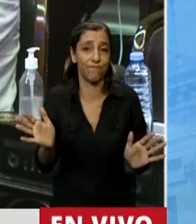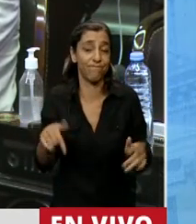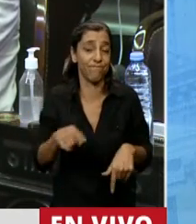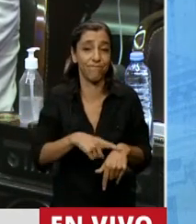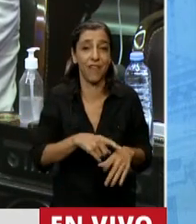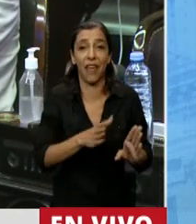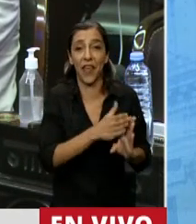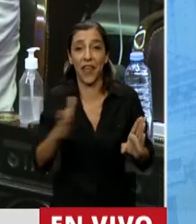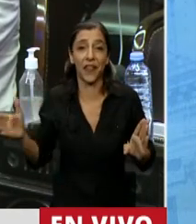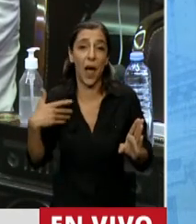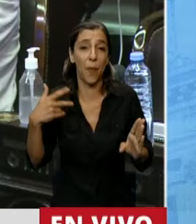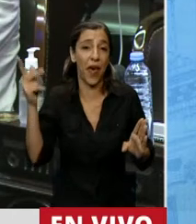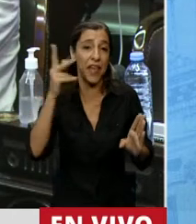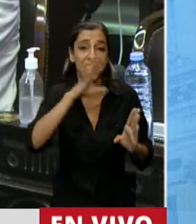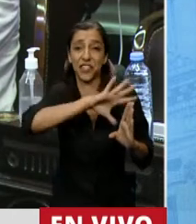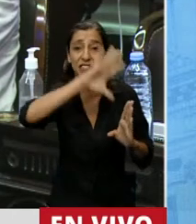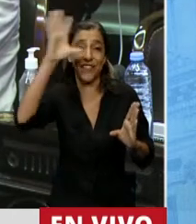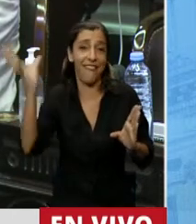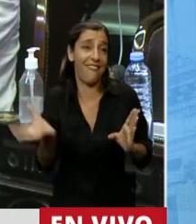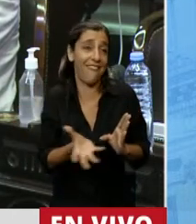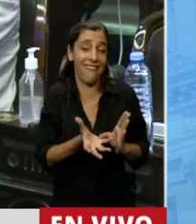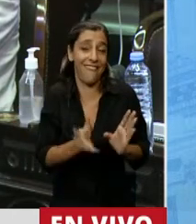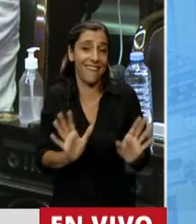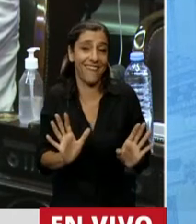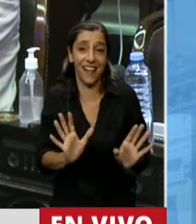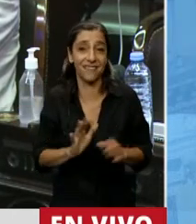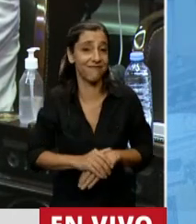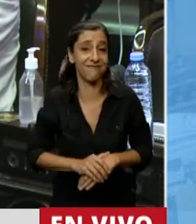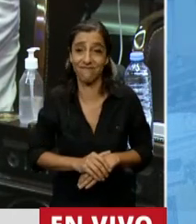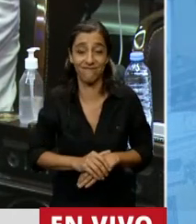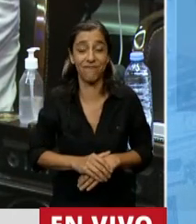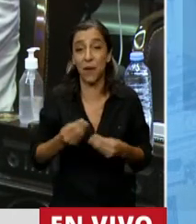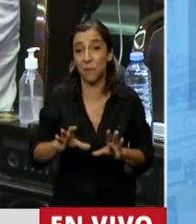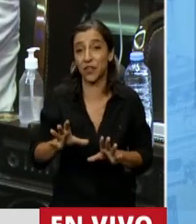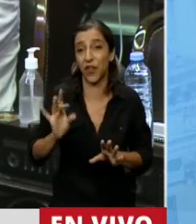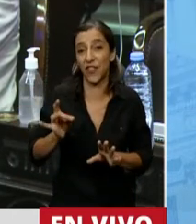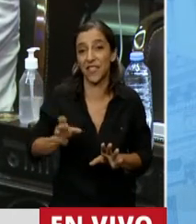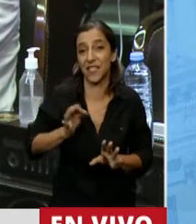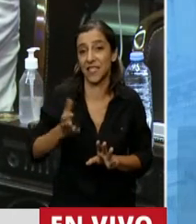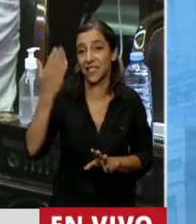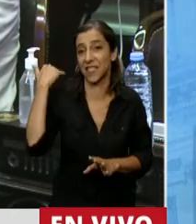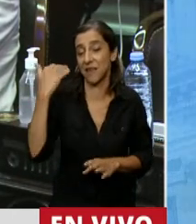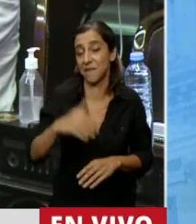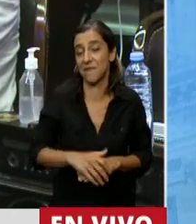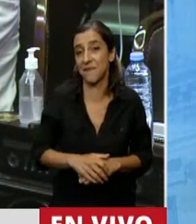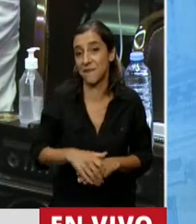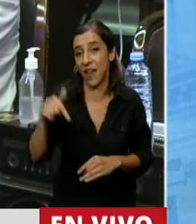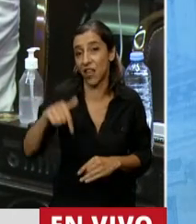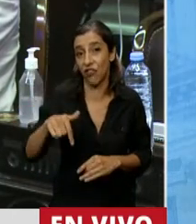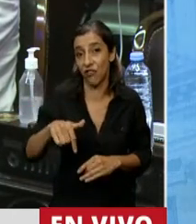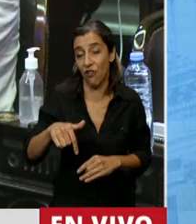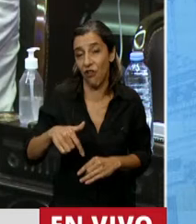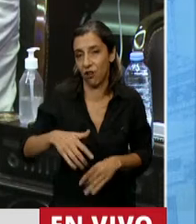nueva etapa. El mayor robo que empezó en diciembre del año pasado y que hoy se